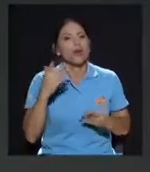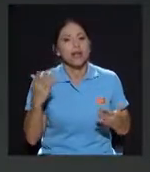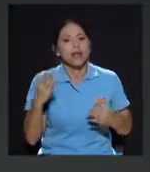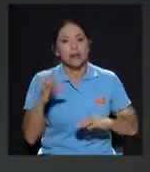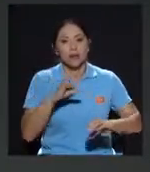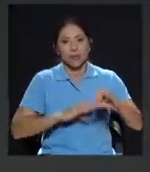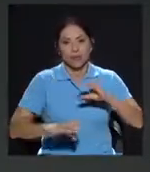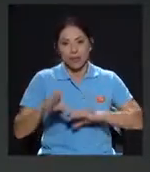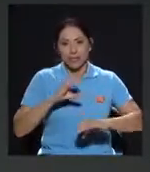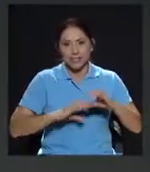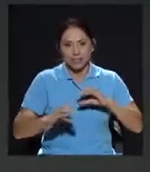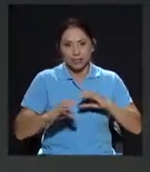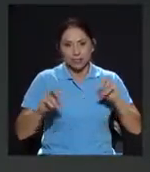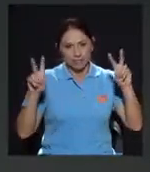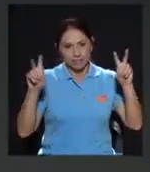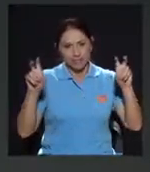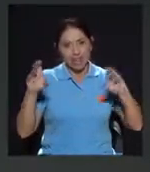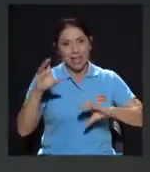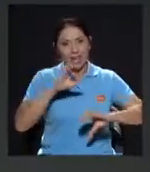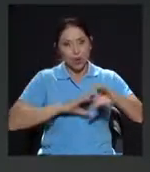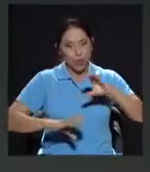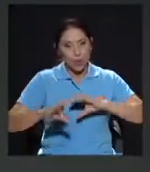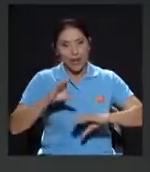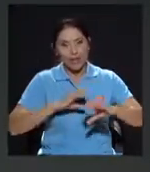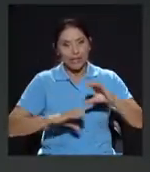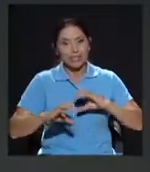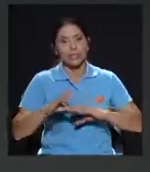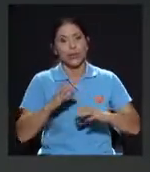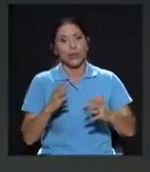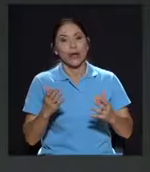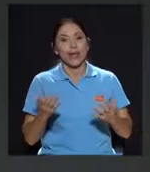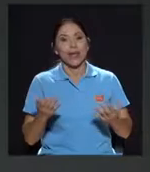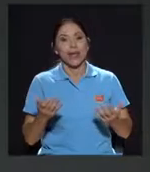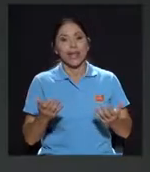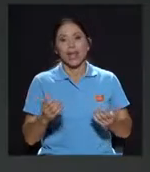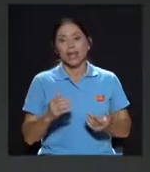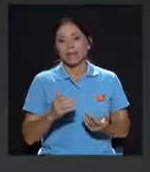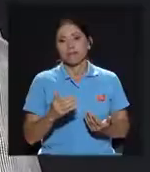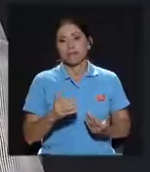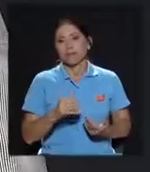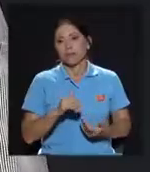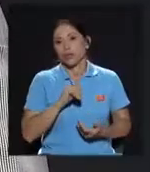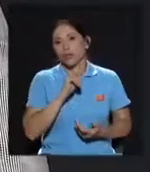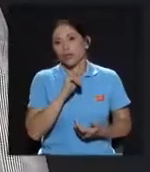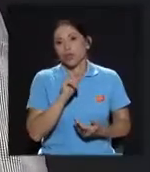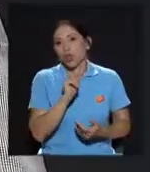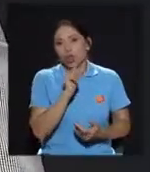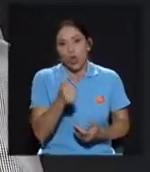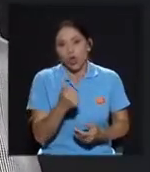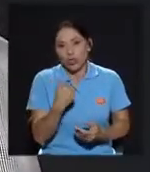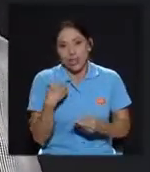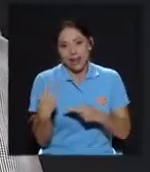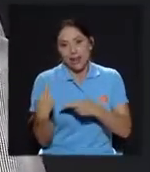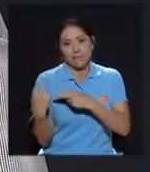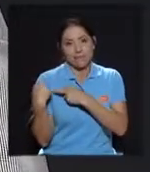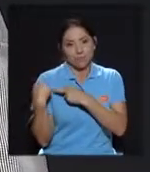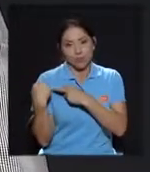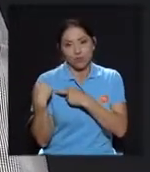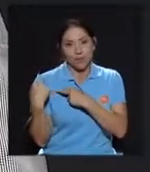el comercio comillas es no tiene la responsabilidad de